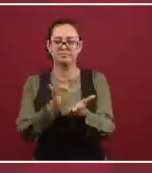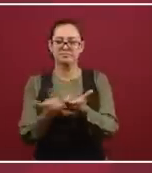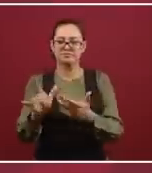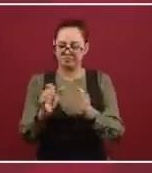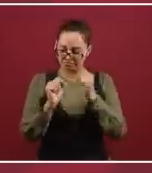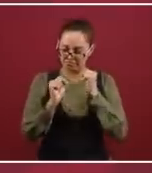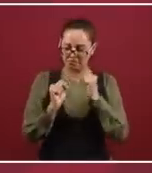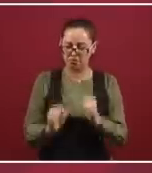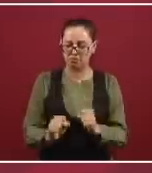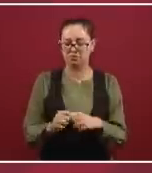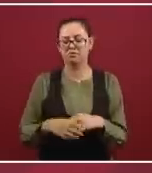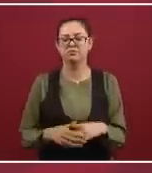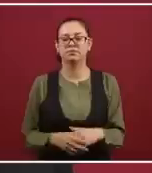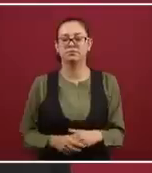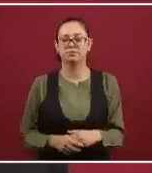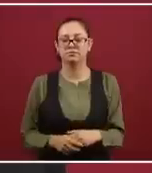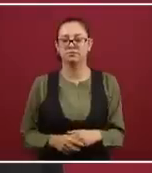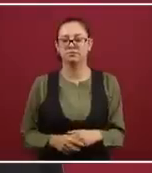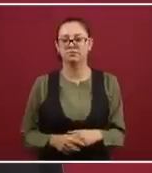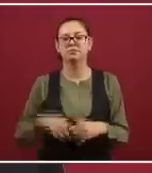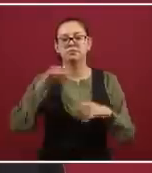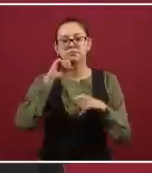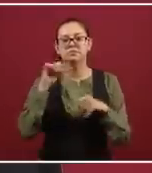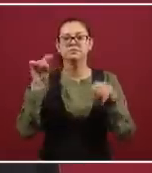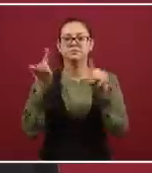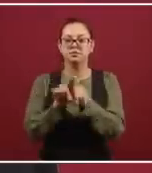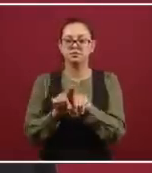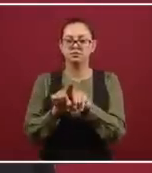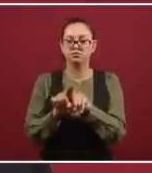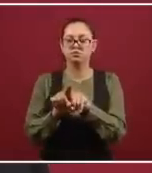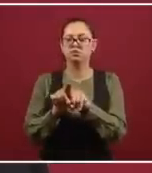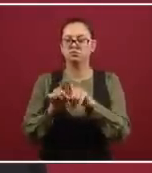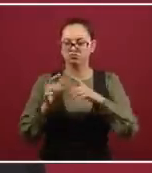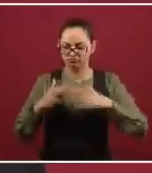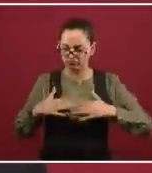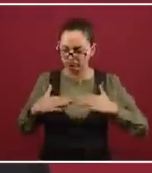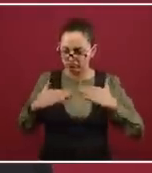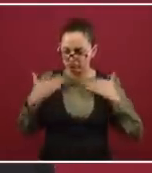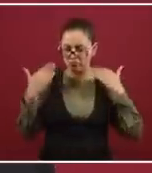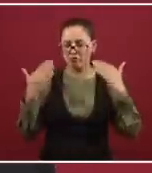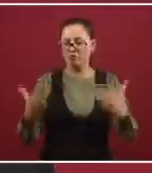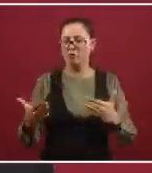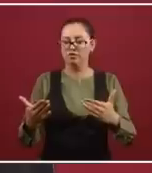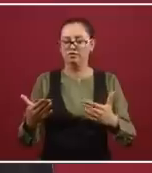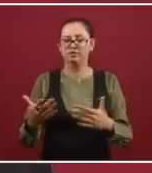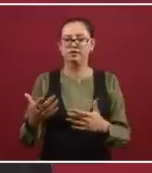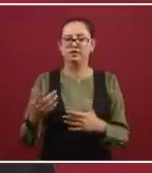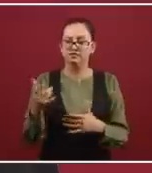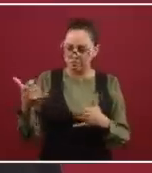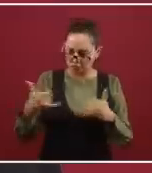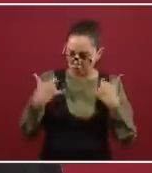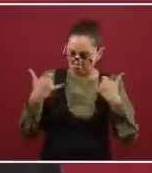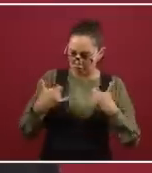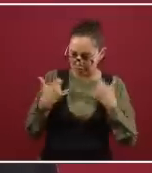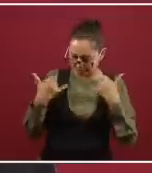yo mucha confianza, mucha fe a los jóvenes de